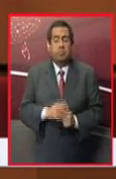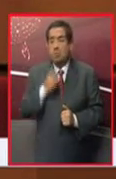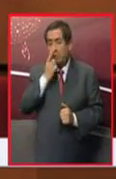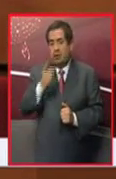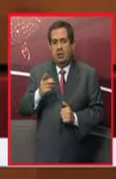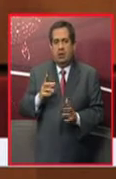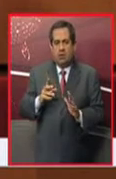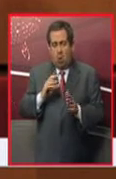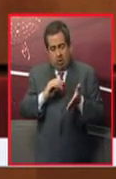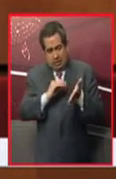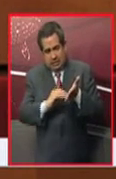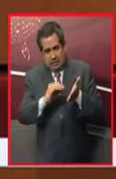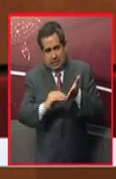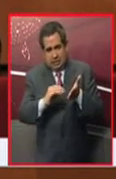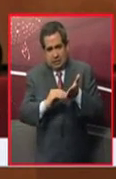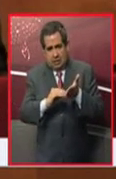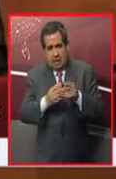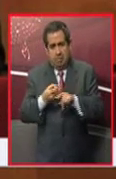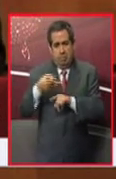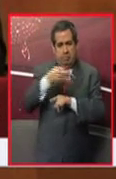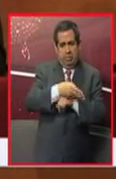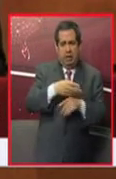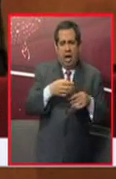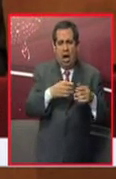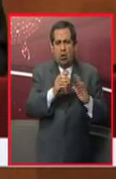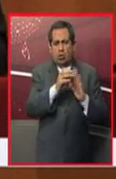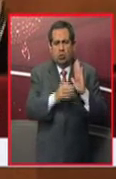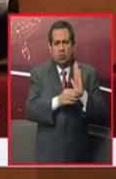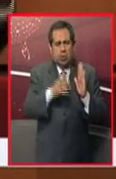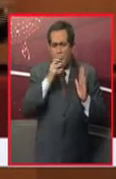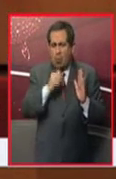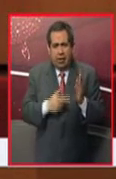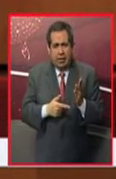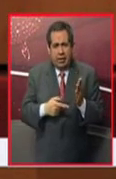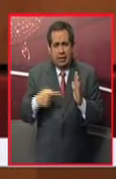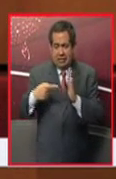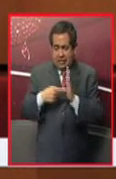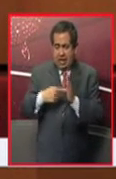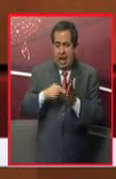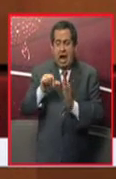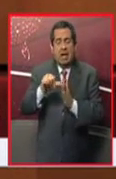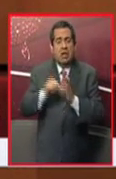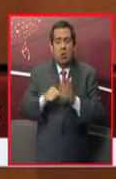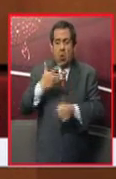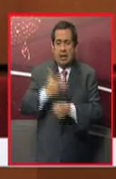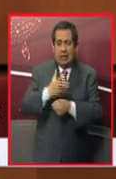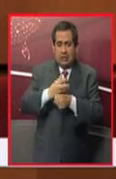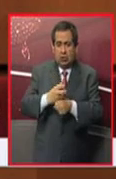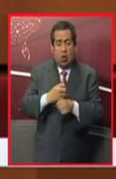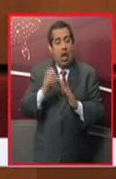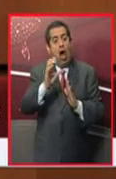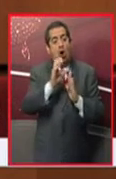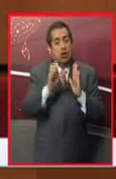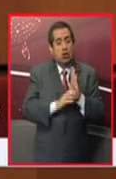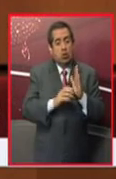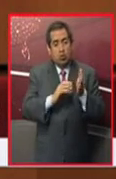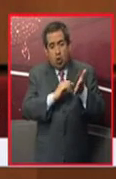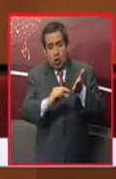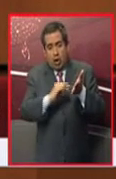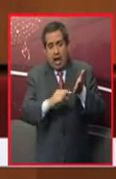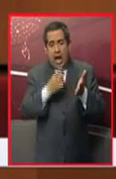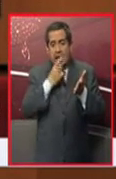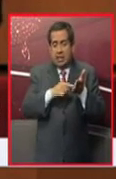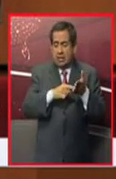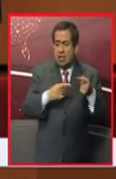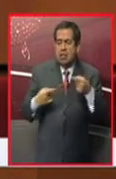ningún transitorio puede estar encima de la Constitución. Es verdad, el propio artículo 5º transitorio de la Constitución puede llegar a